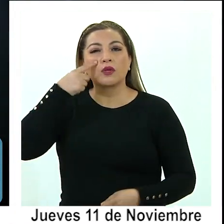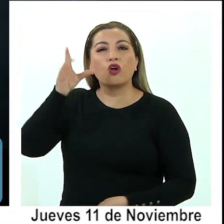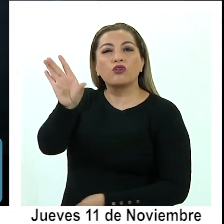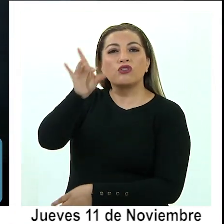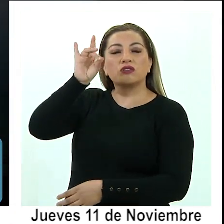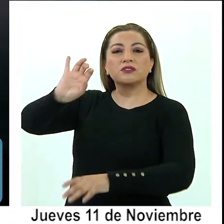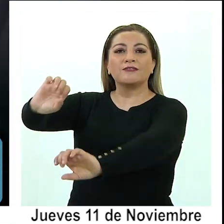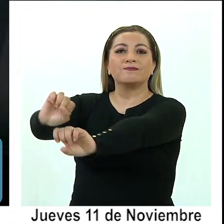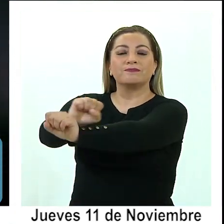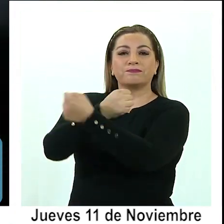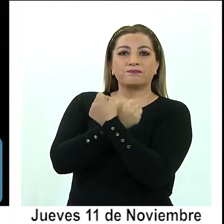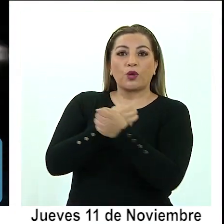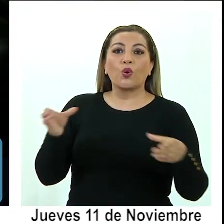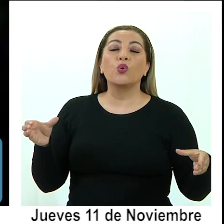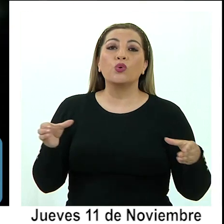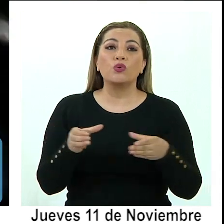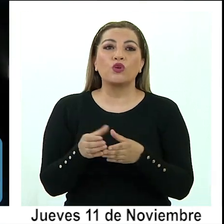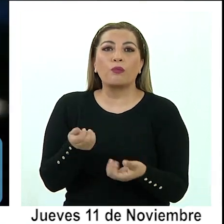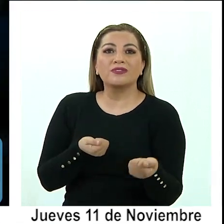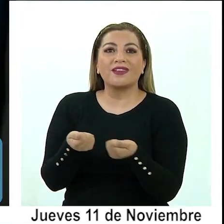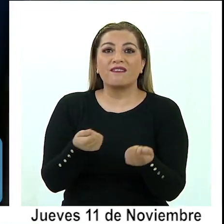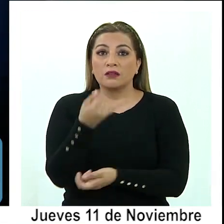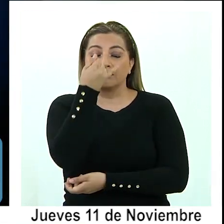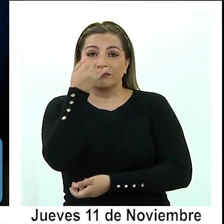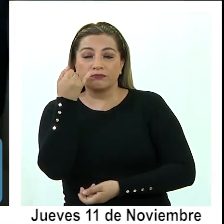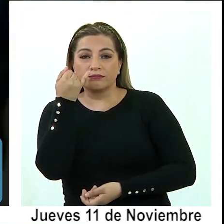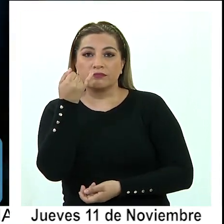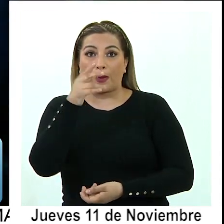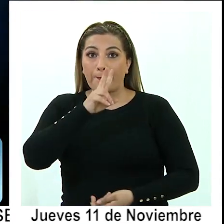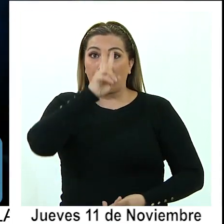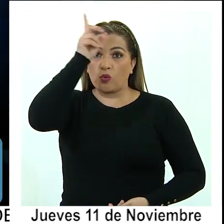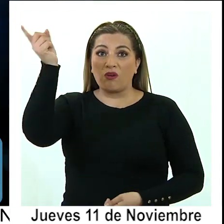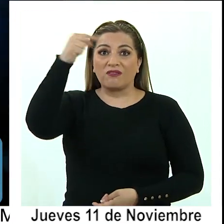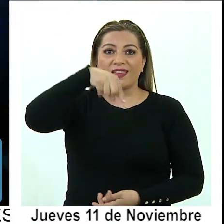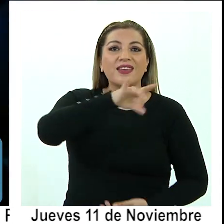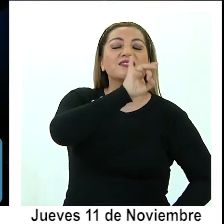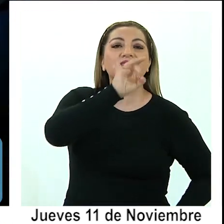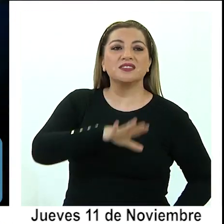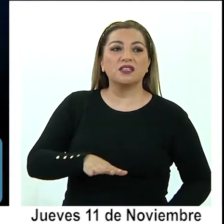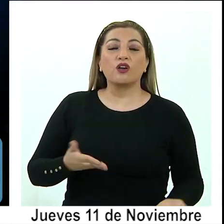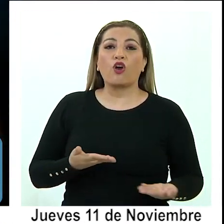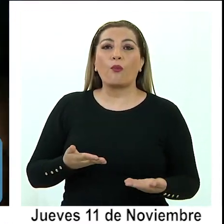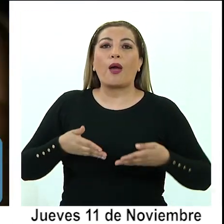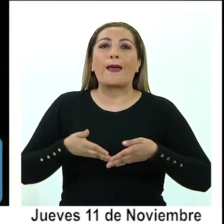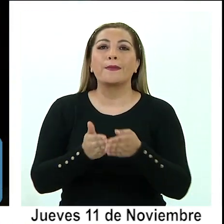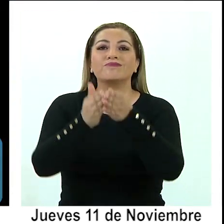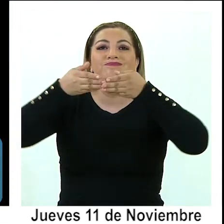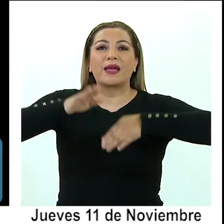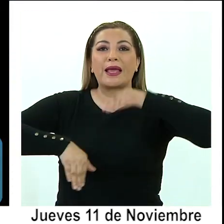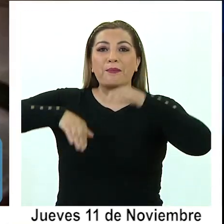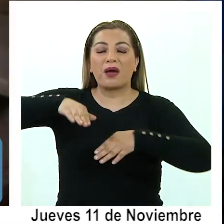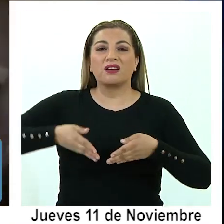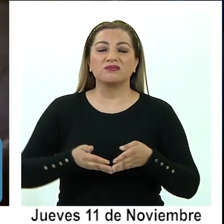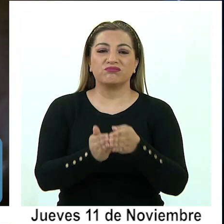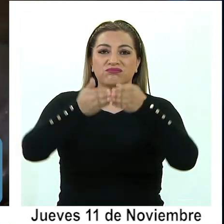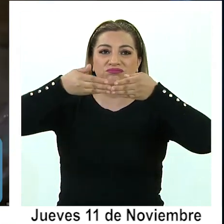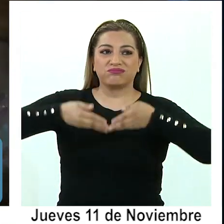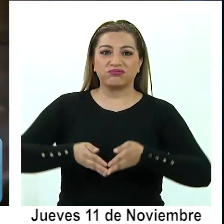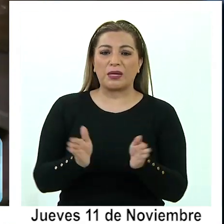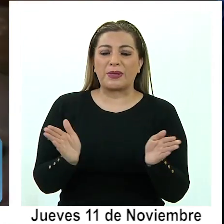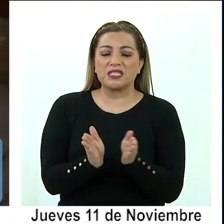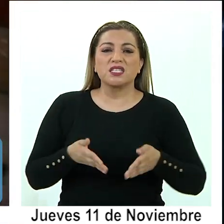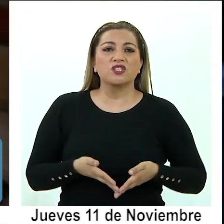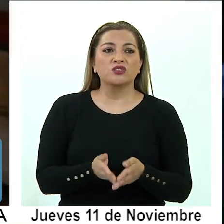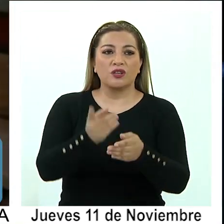detener a una banda que traficaba droga desde Perú a Chile vía marítima, utilizando embarcaciones menores para ingresar